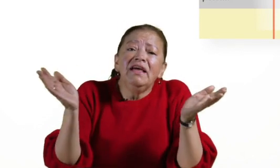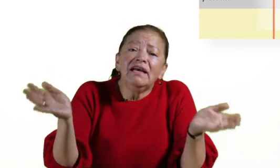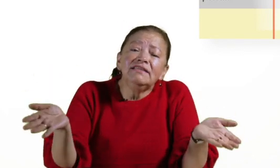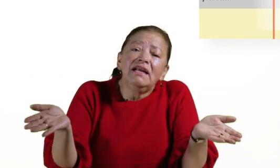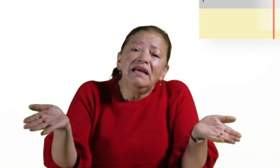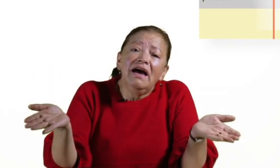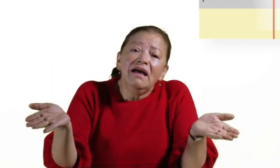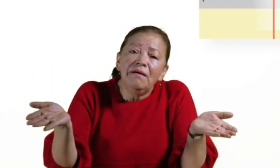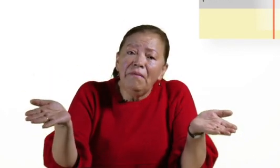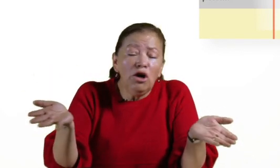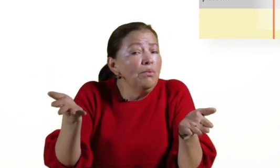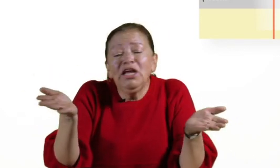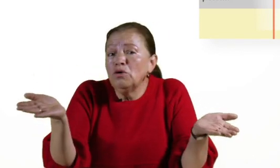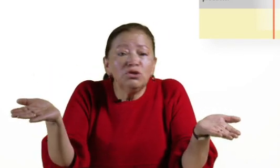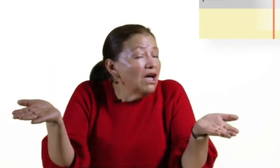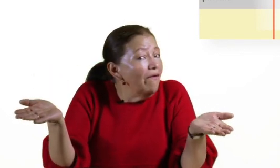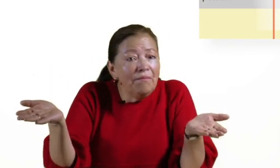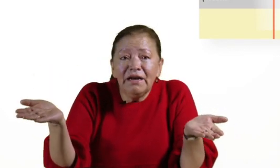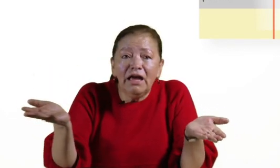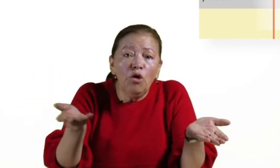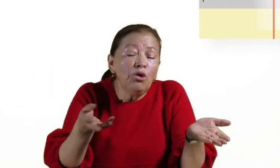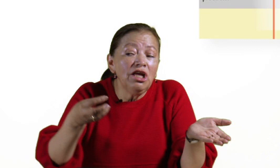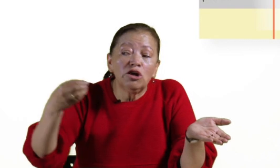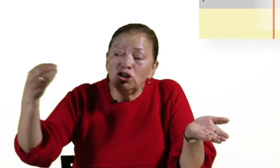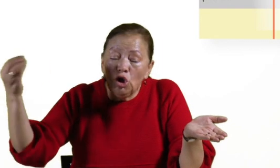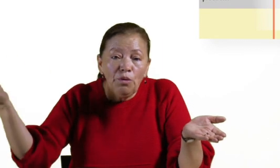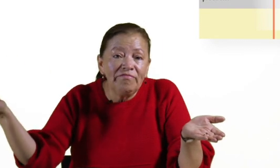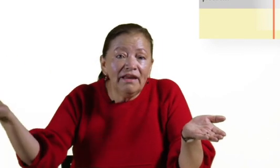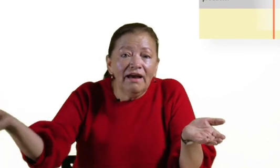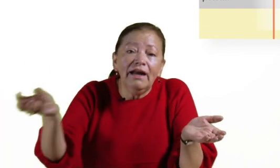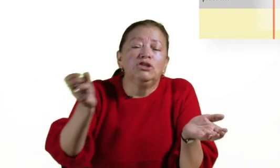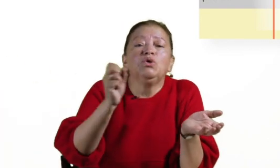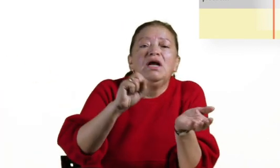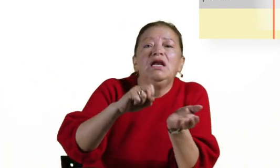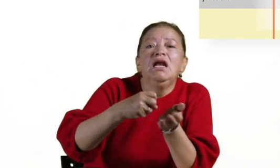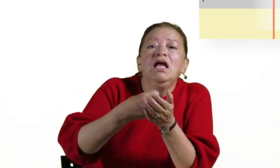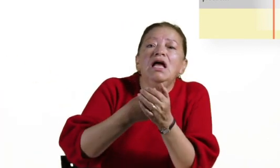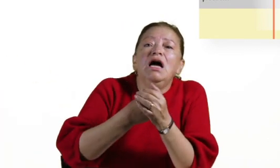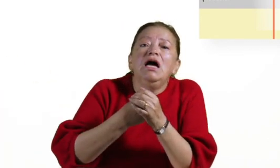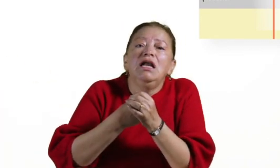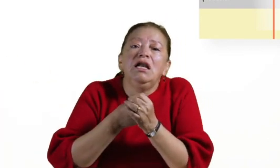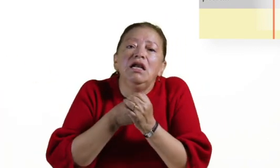daba cuenta de que salía malo, pues ya no lo sacaba al mercado porque ya no se lo iba a entregar yo